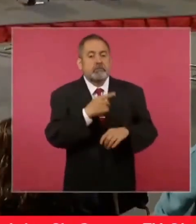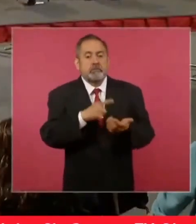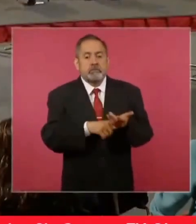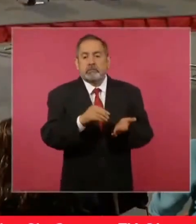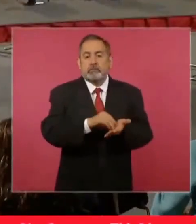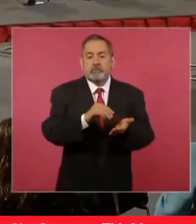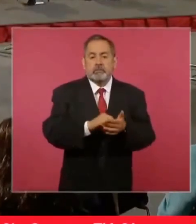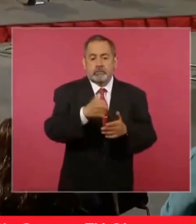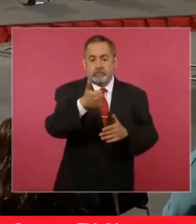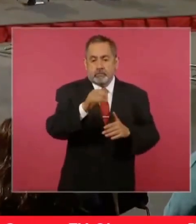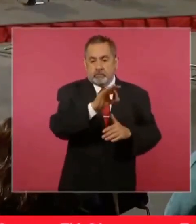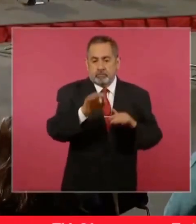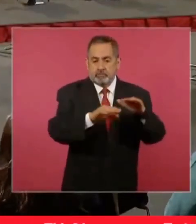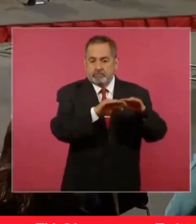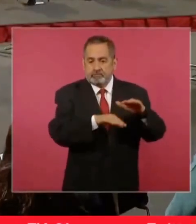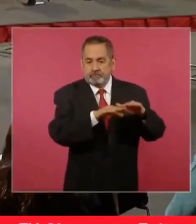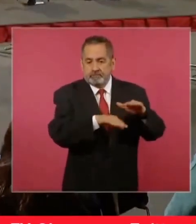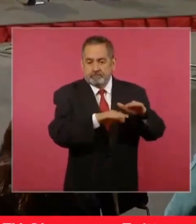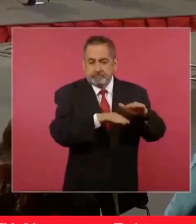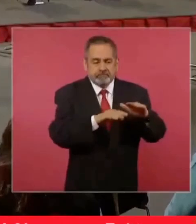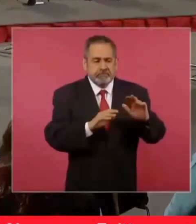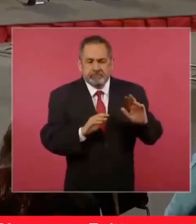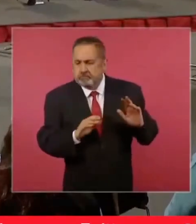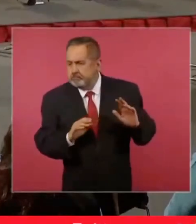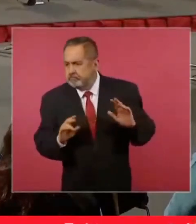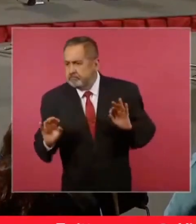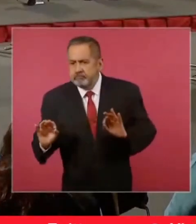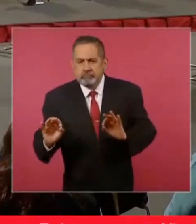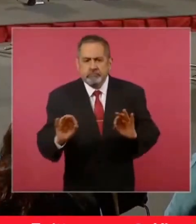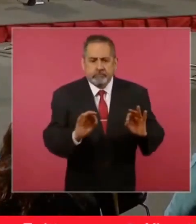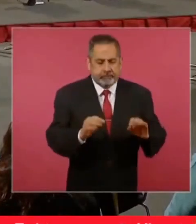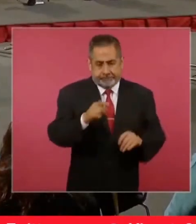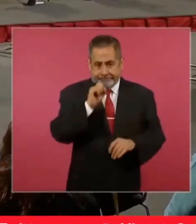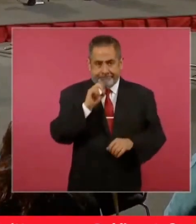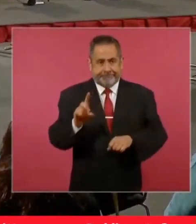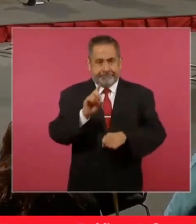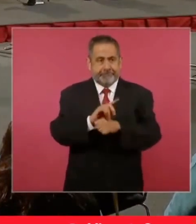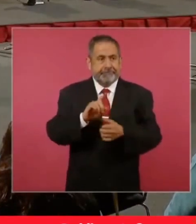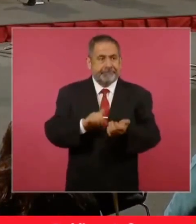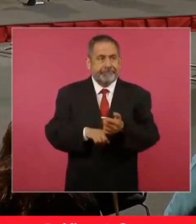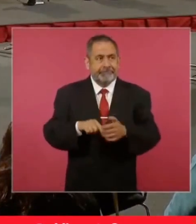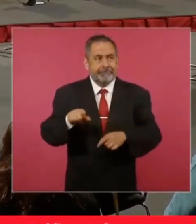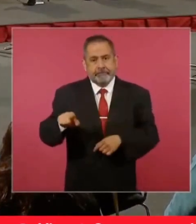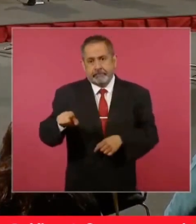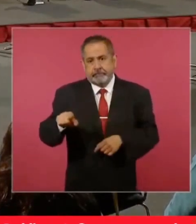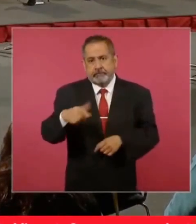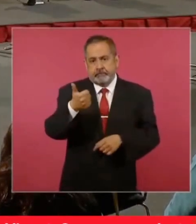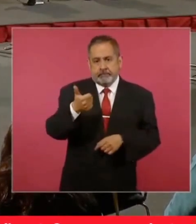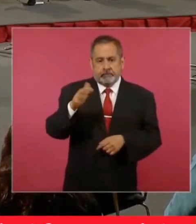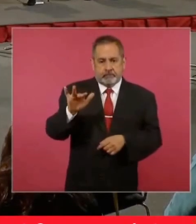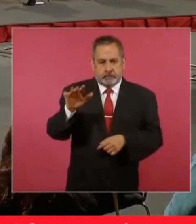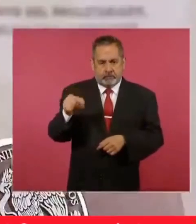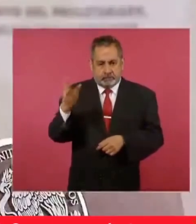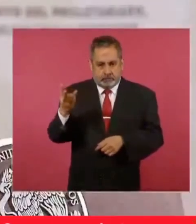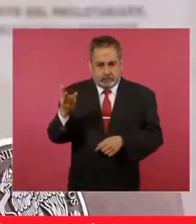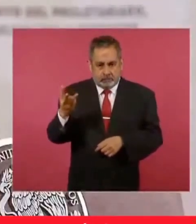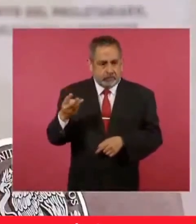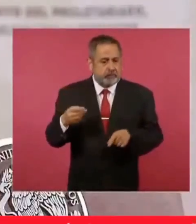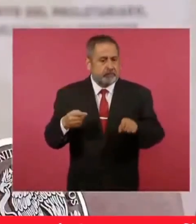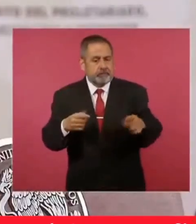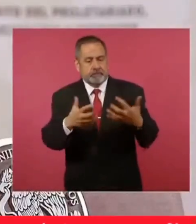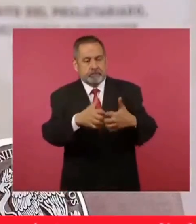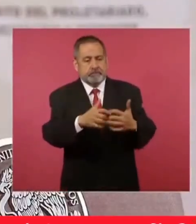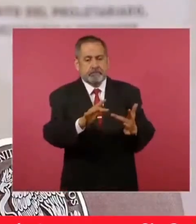al 6%. Seguimos con los eventos de ese día. A las 18:53 se desconectó una central